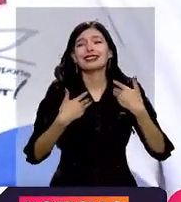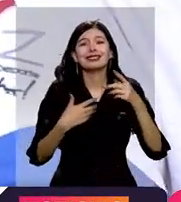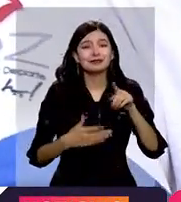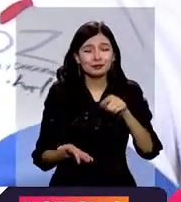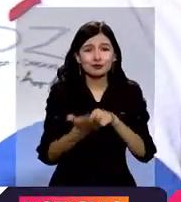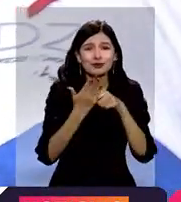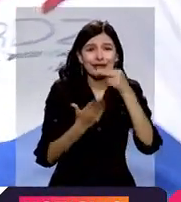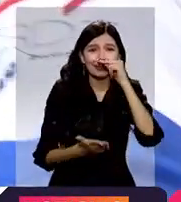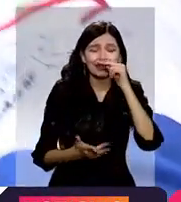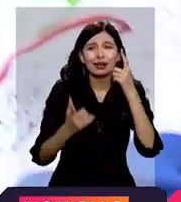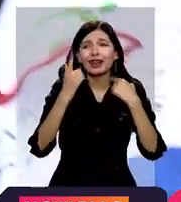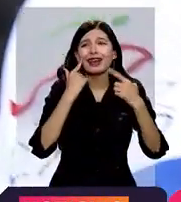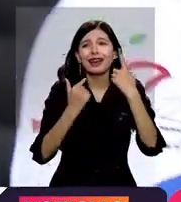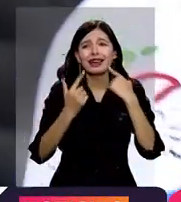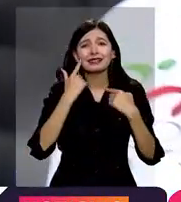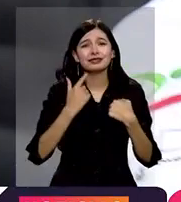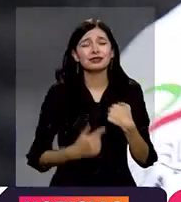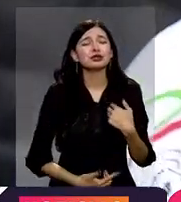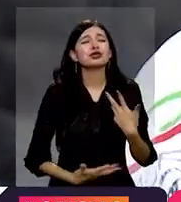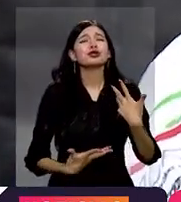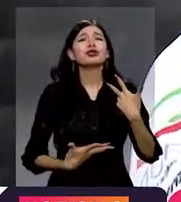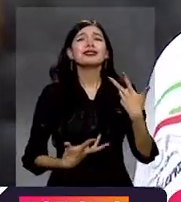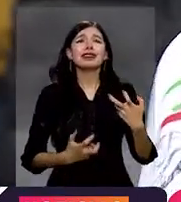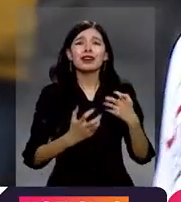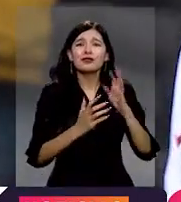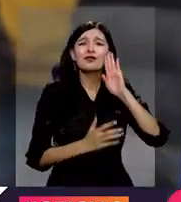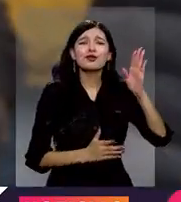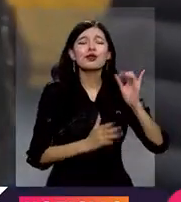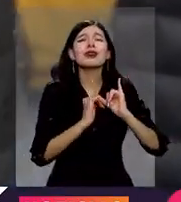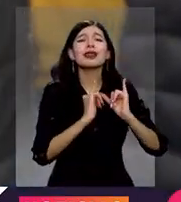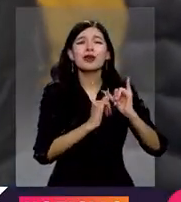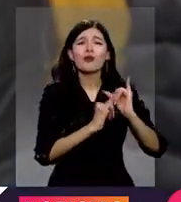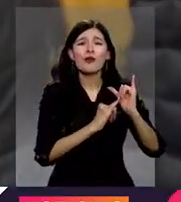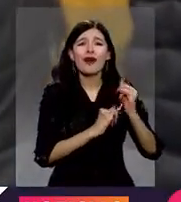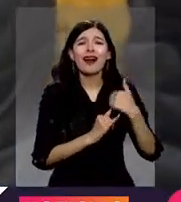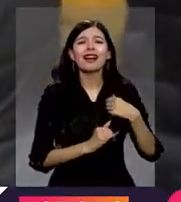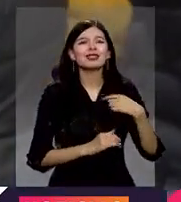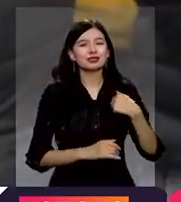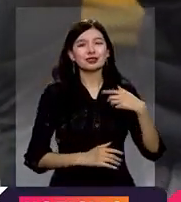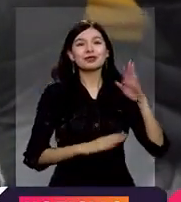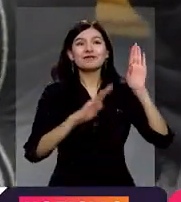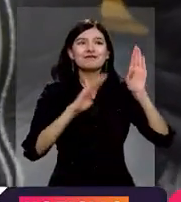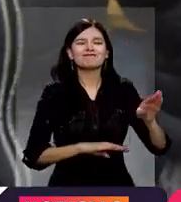Es un ídolo de mí. Yo quiero ser el representante de Egan Bernal.